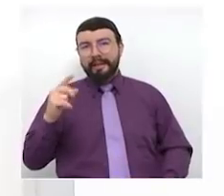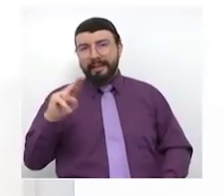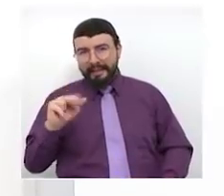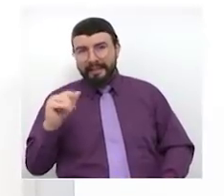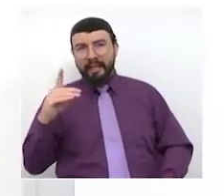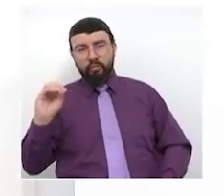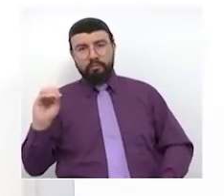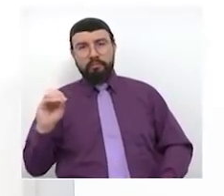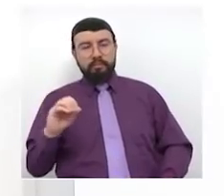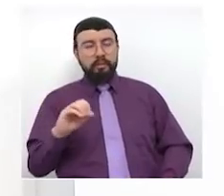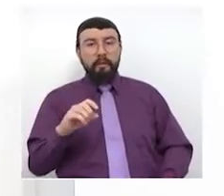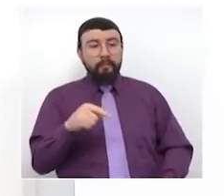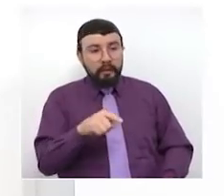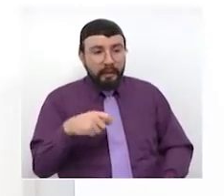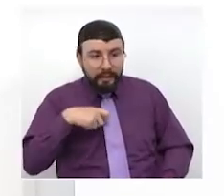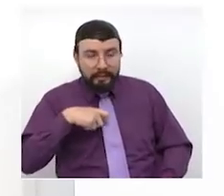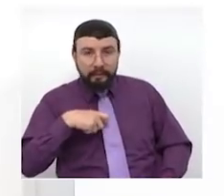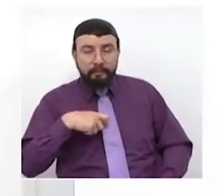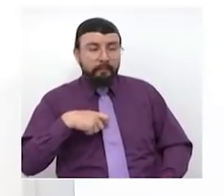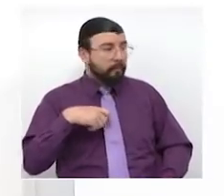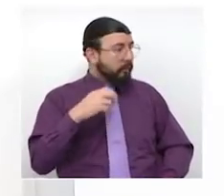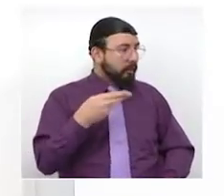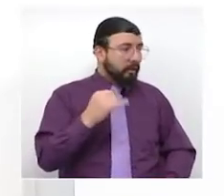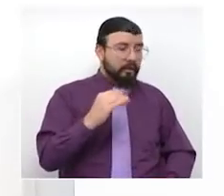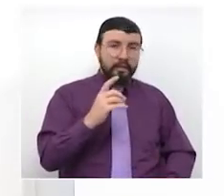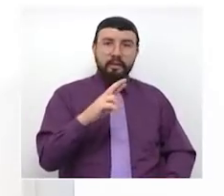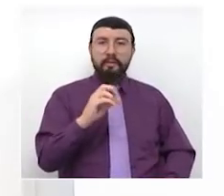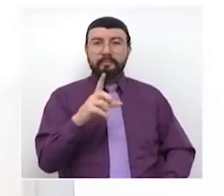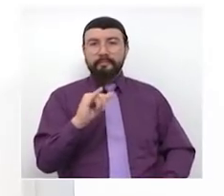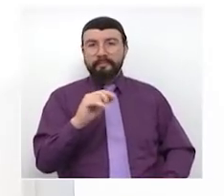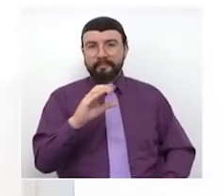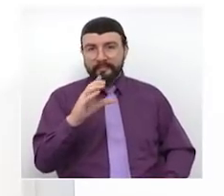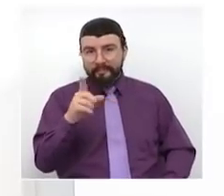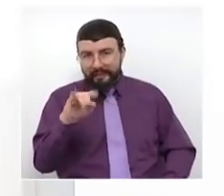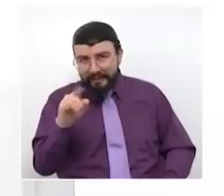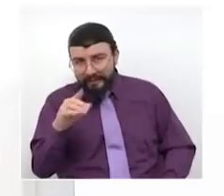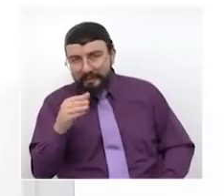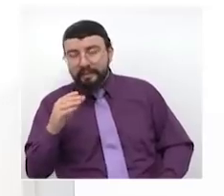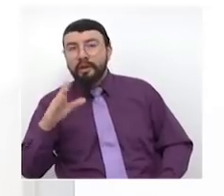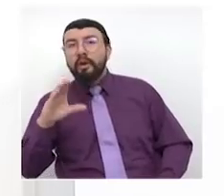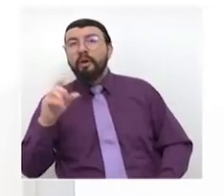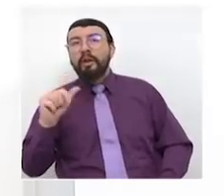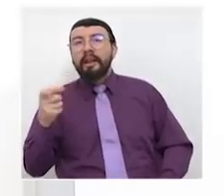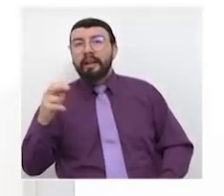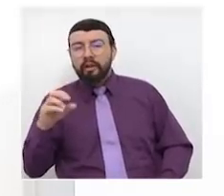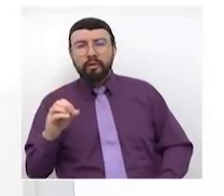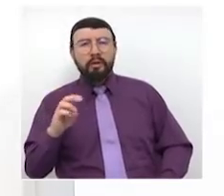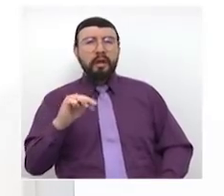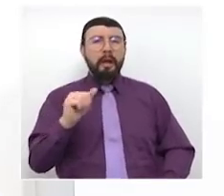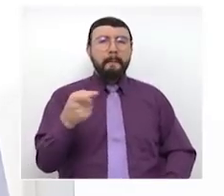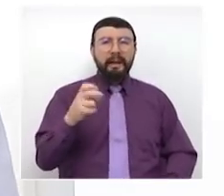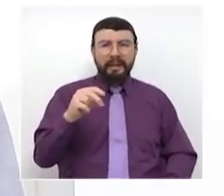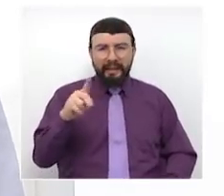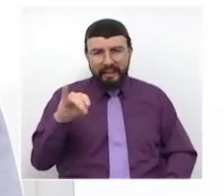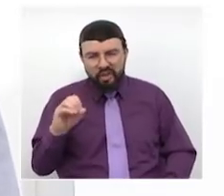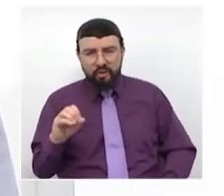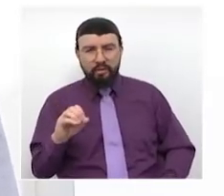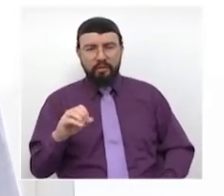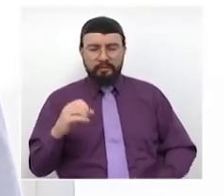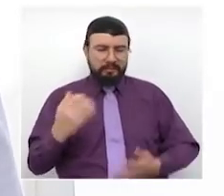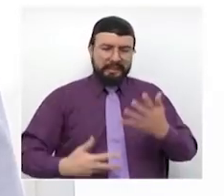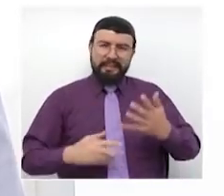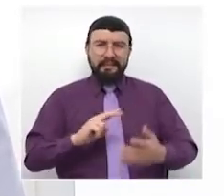tener hidrólisis de colágeno, vitamina C, aminoácidos azufrados, magnesio, zinc y